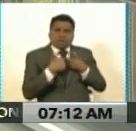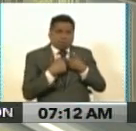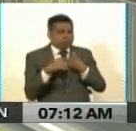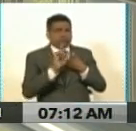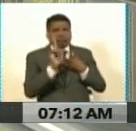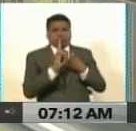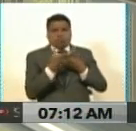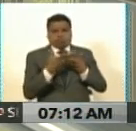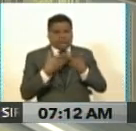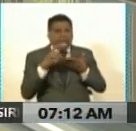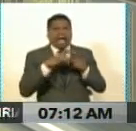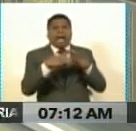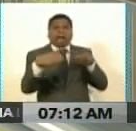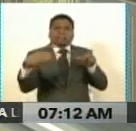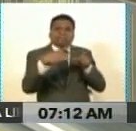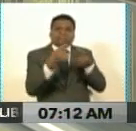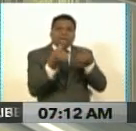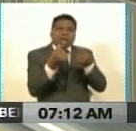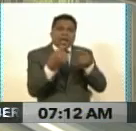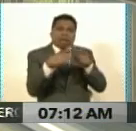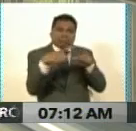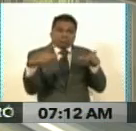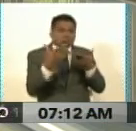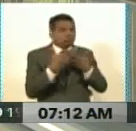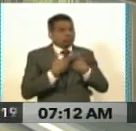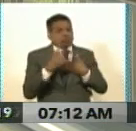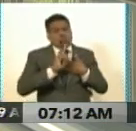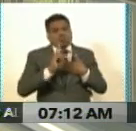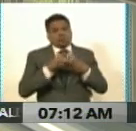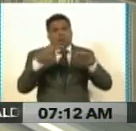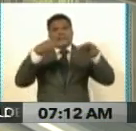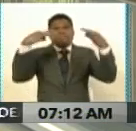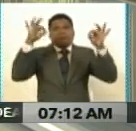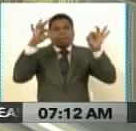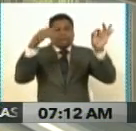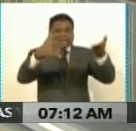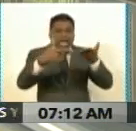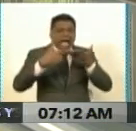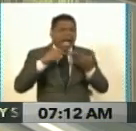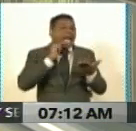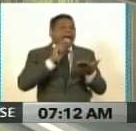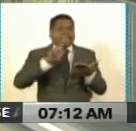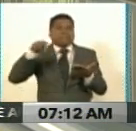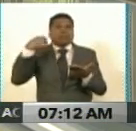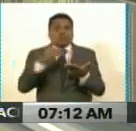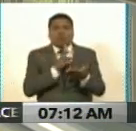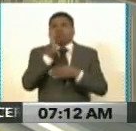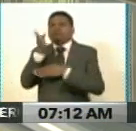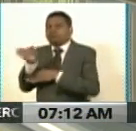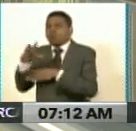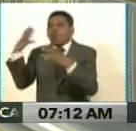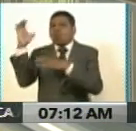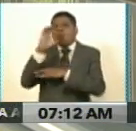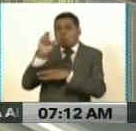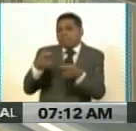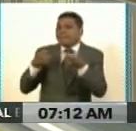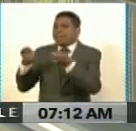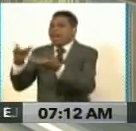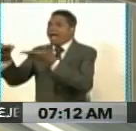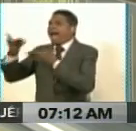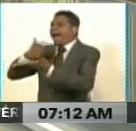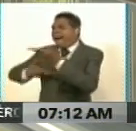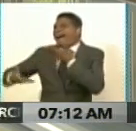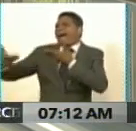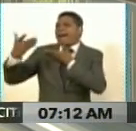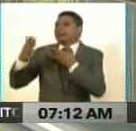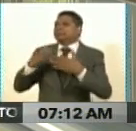palestra desde los voceros de oposición es que a las personas que tengan un salario mínimo o por o inferior a este o que no puedan justificar de dónde salió el dinero no se